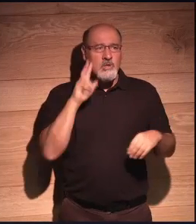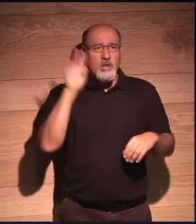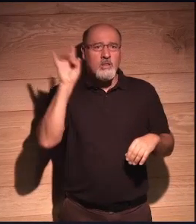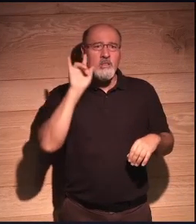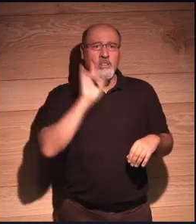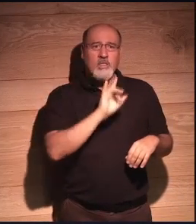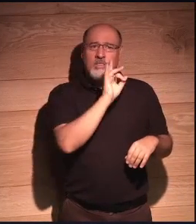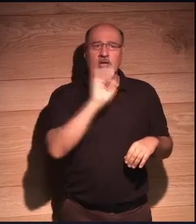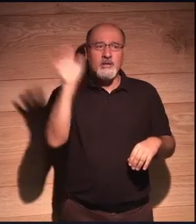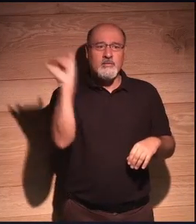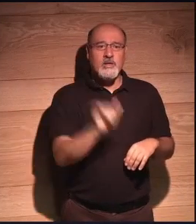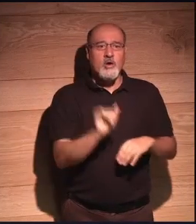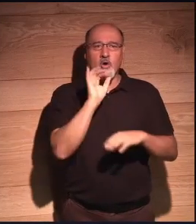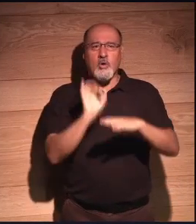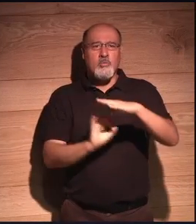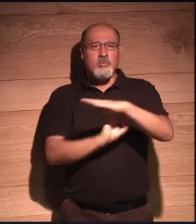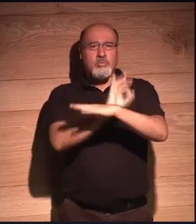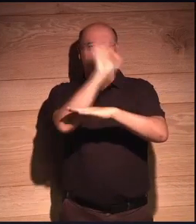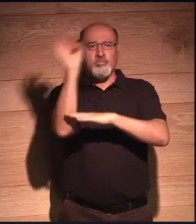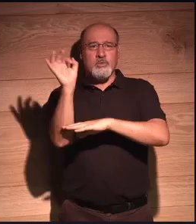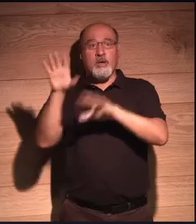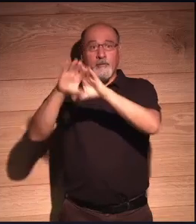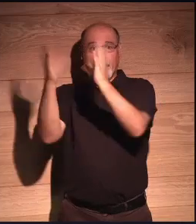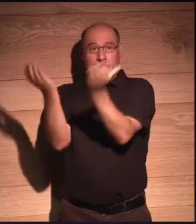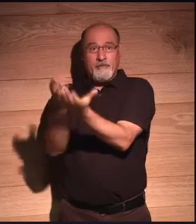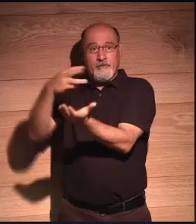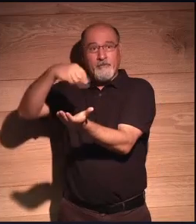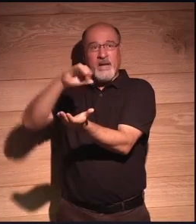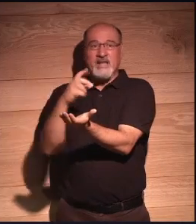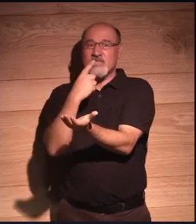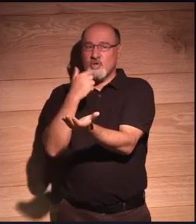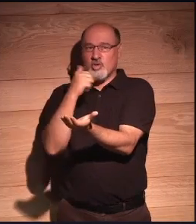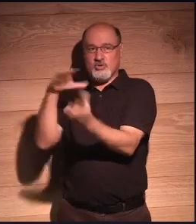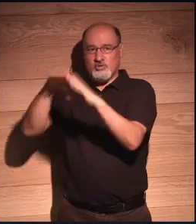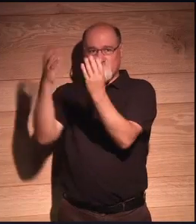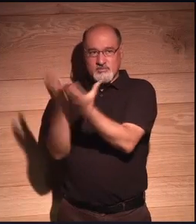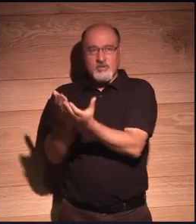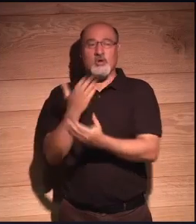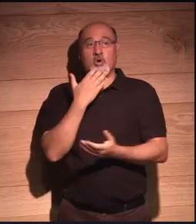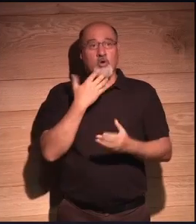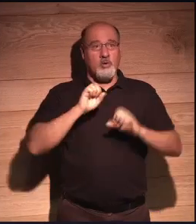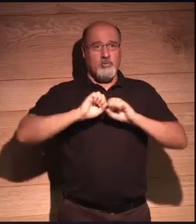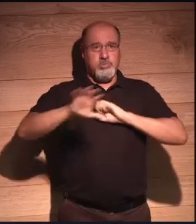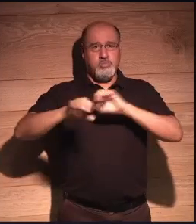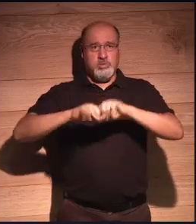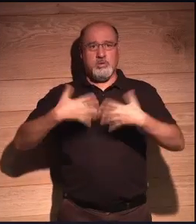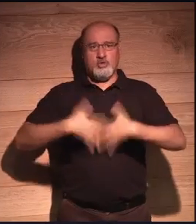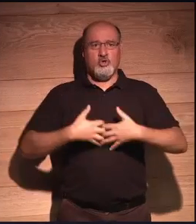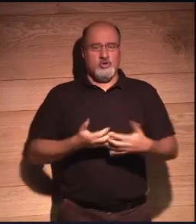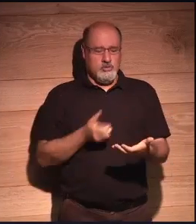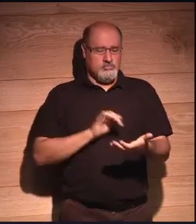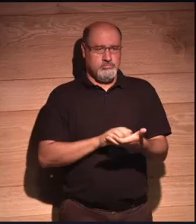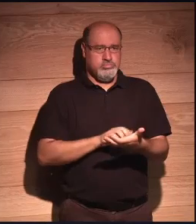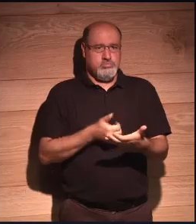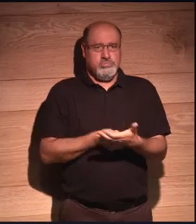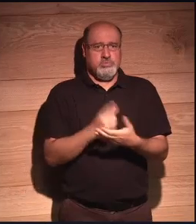un amanecer en Marte o esas fantásticas imágenes de esas ondas controladas por control remoto. Los rusos lo hicieron